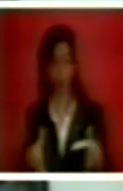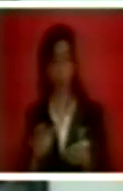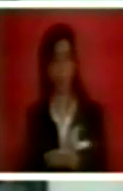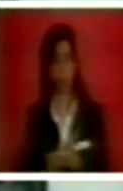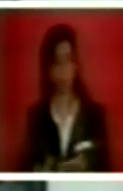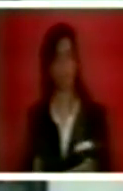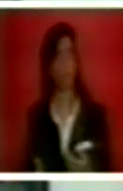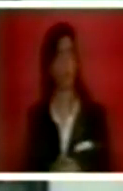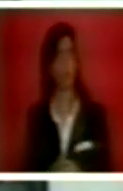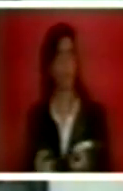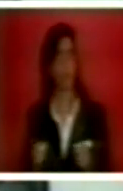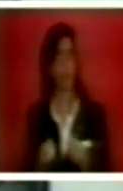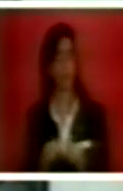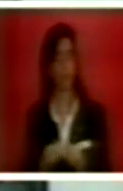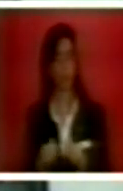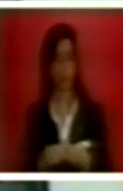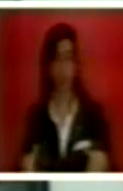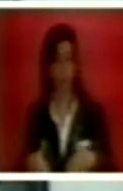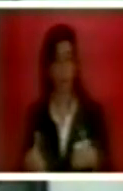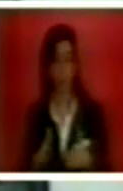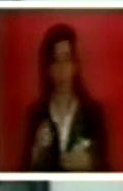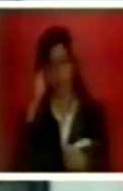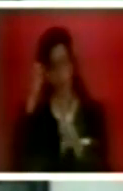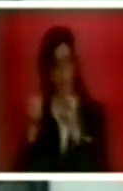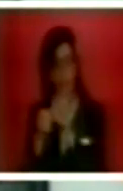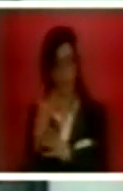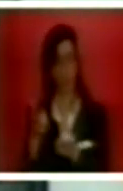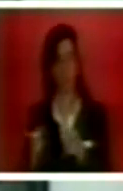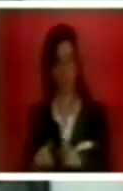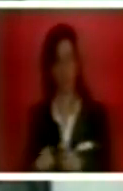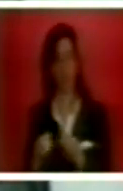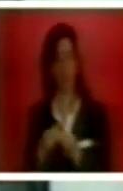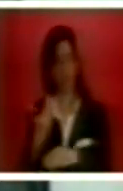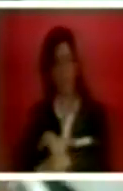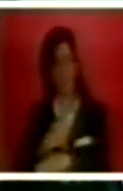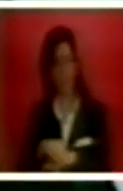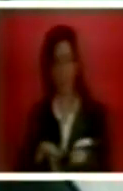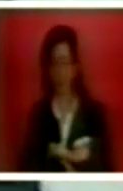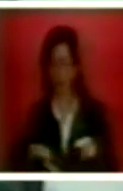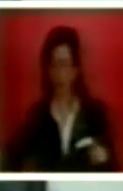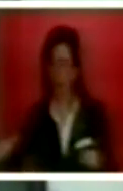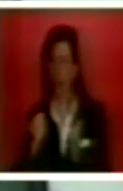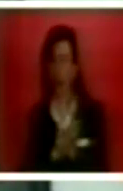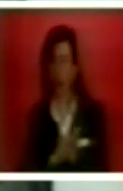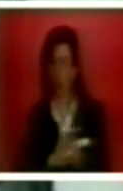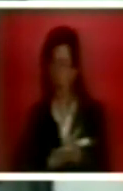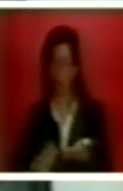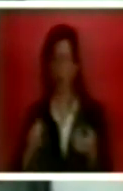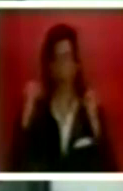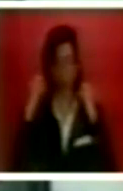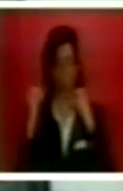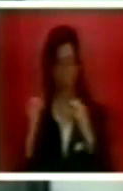y los numerosos caminos creados a los que se suman miles de calles pavimentadas e iluminadas.